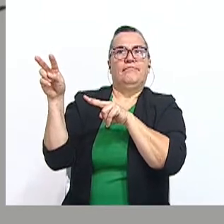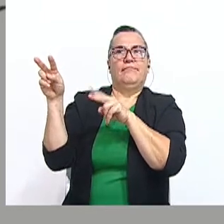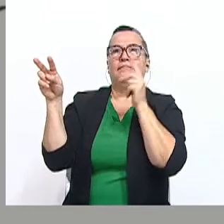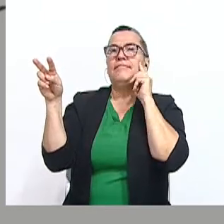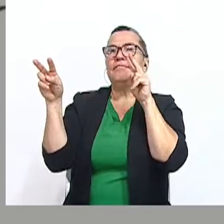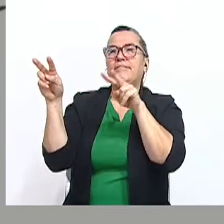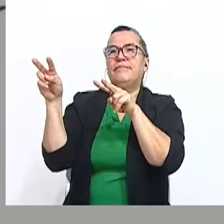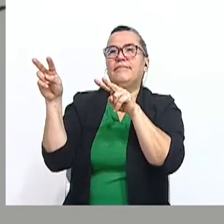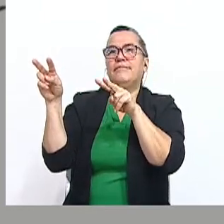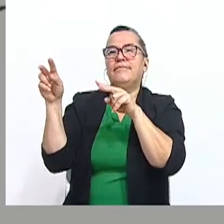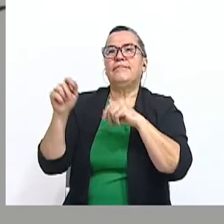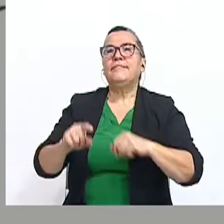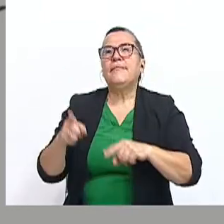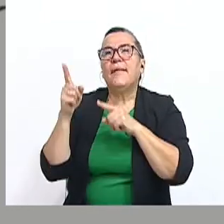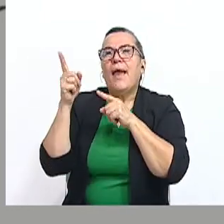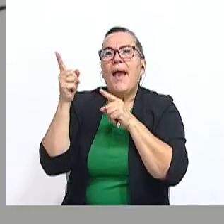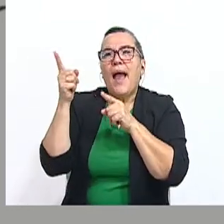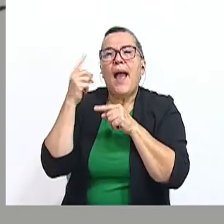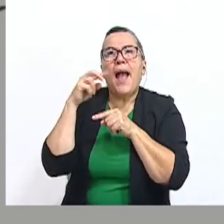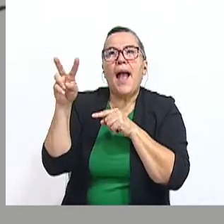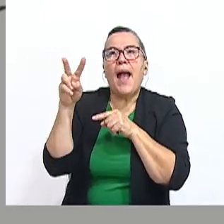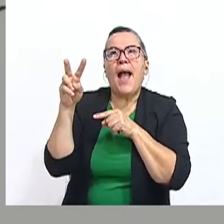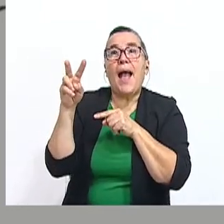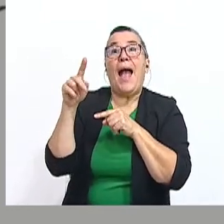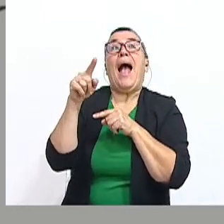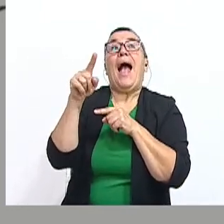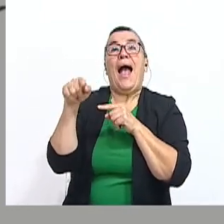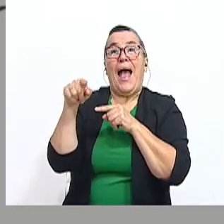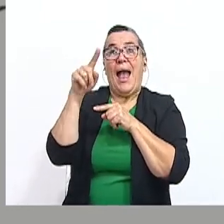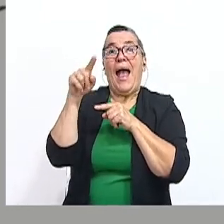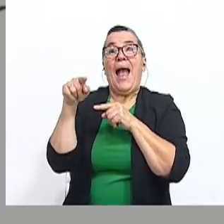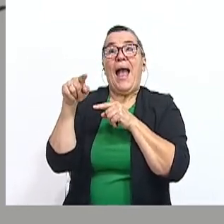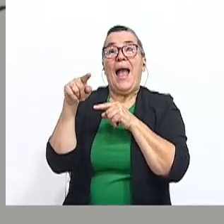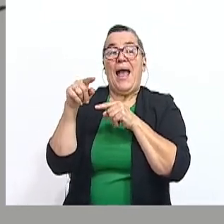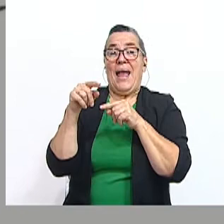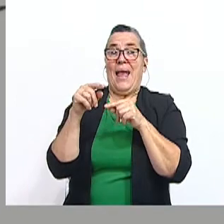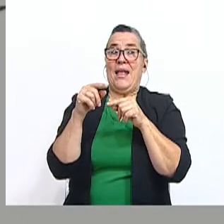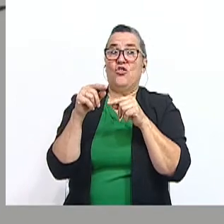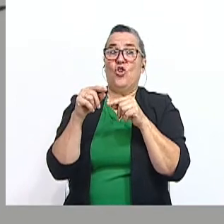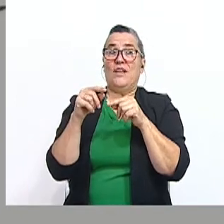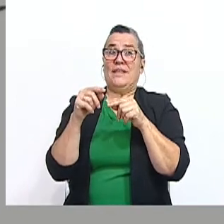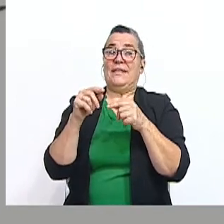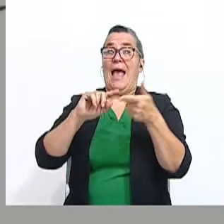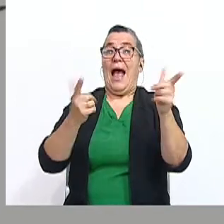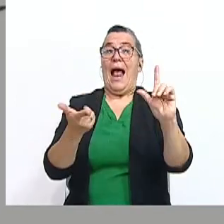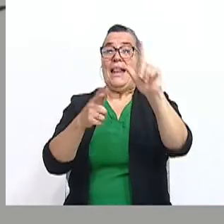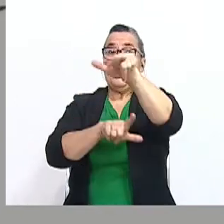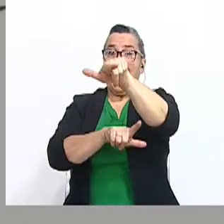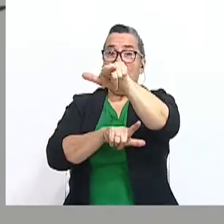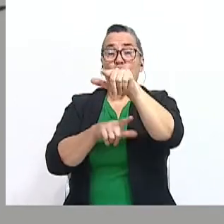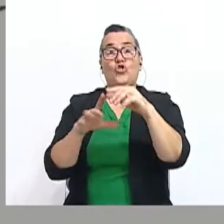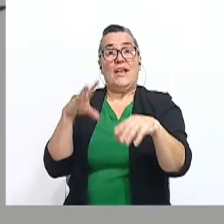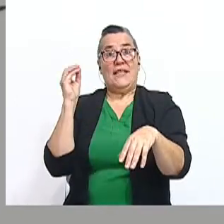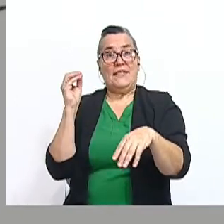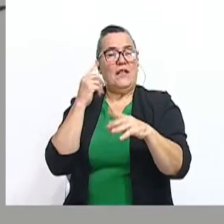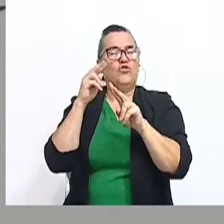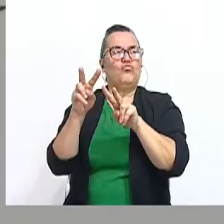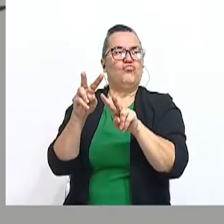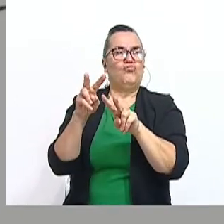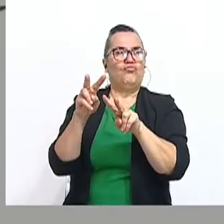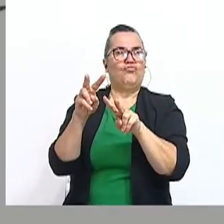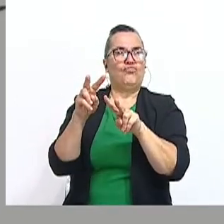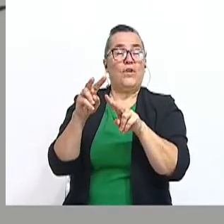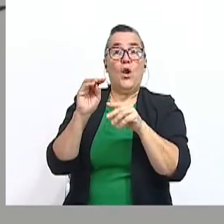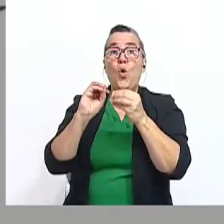veamos, para que vean por acá. Entonces, en los ángulos alternos externos, vean cómo va a ir. El